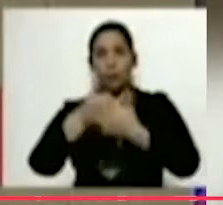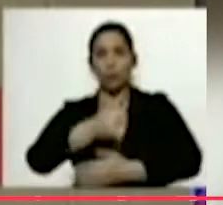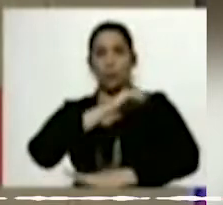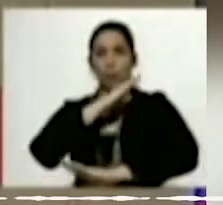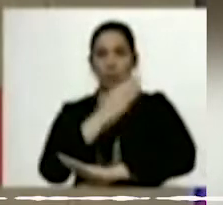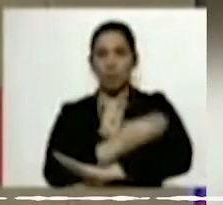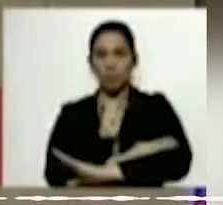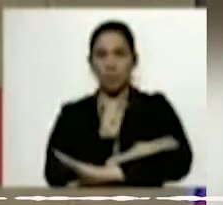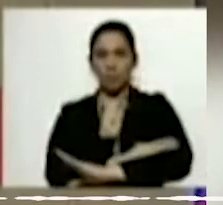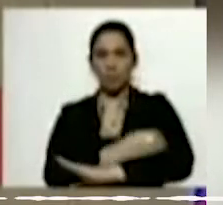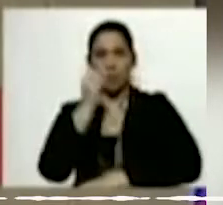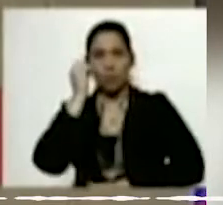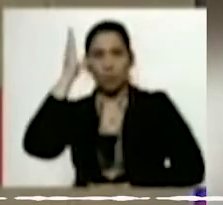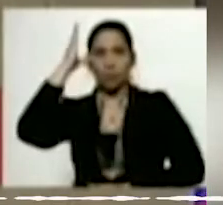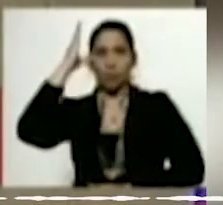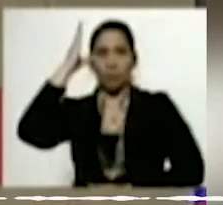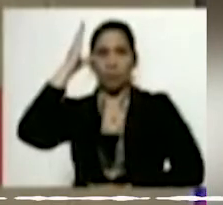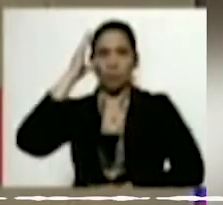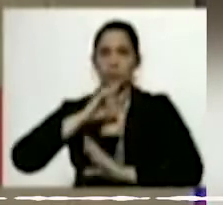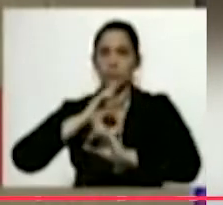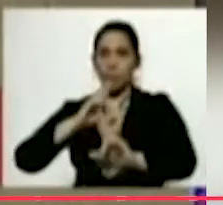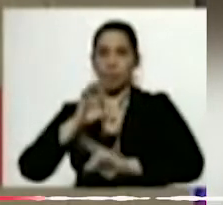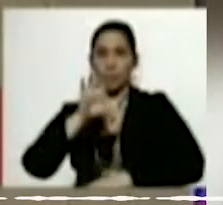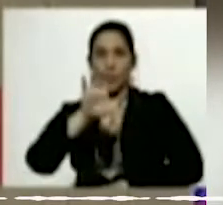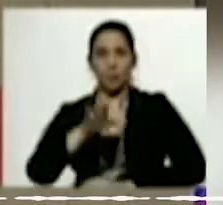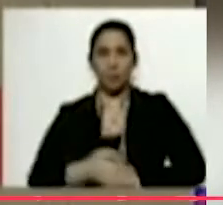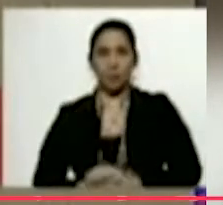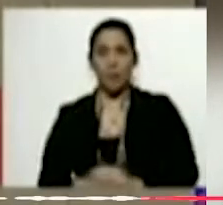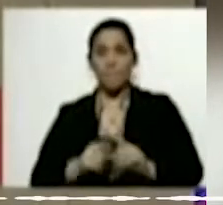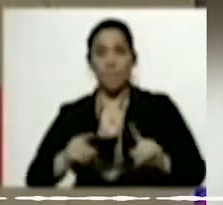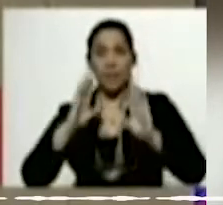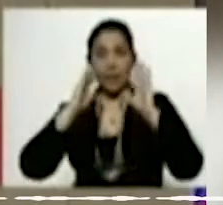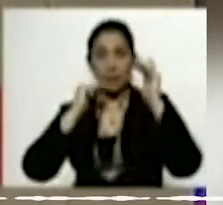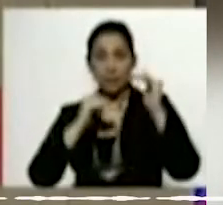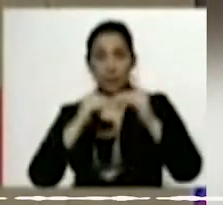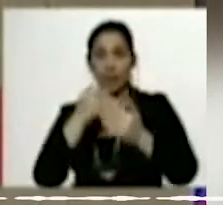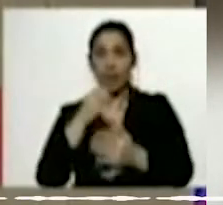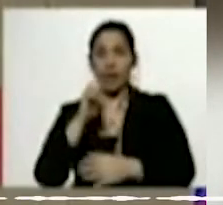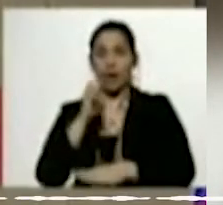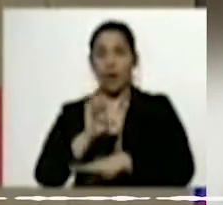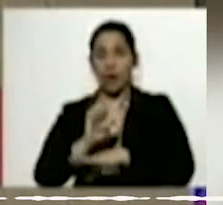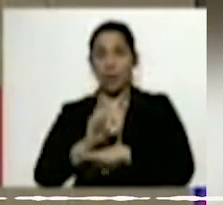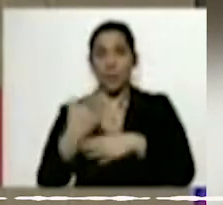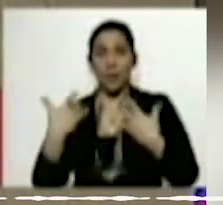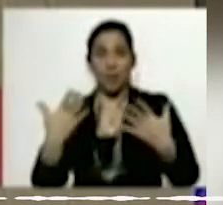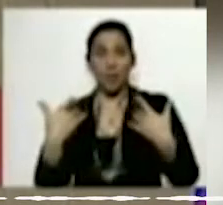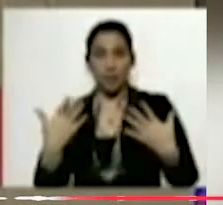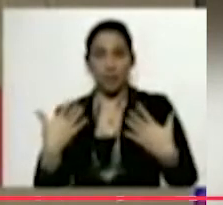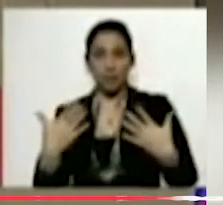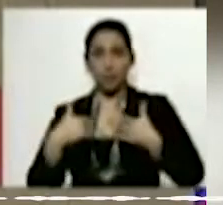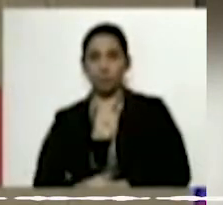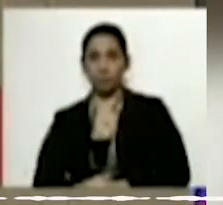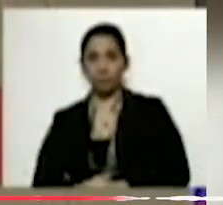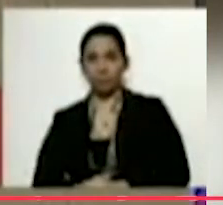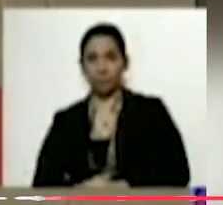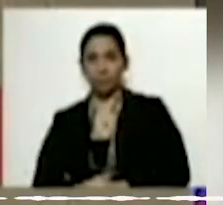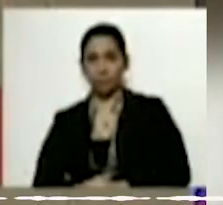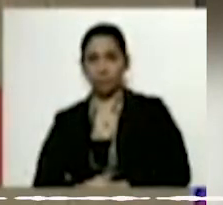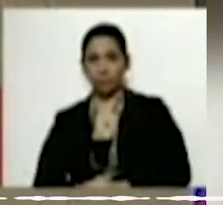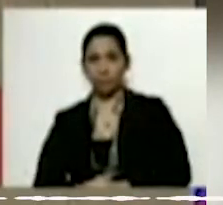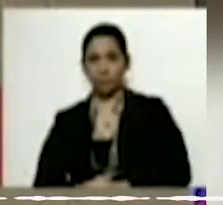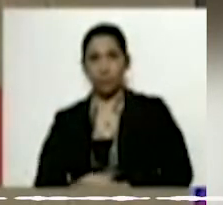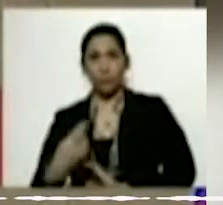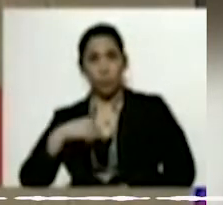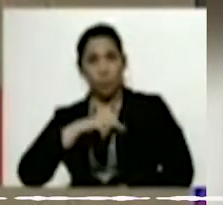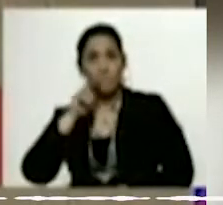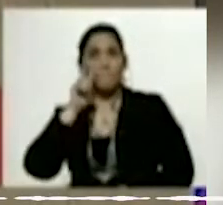fortalecimiento de las capacidades de respuesta del país para atender la emergencia sanitaria ocasionada por la pandemia. Hemos